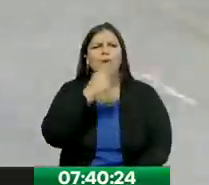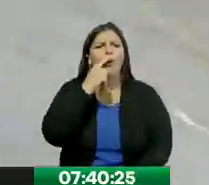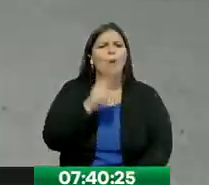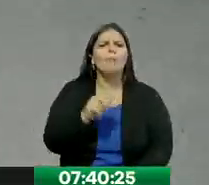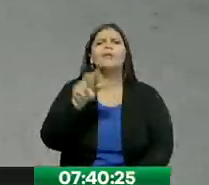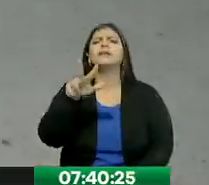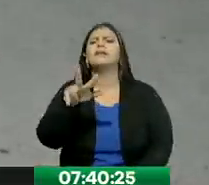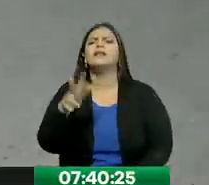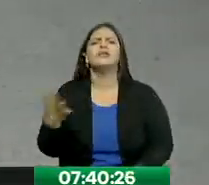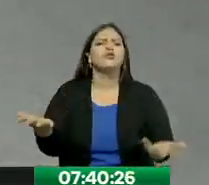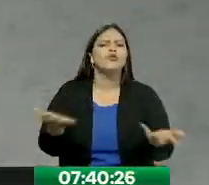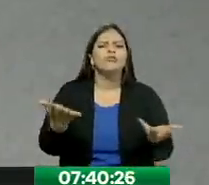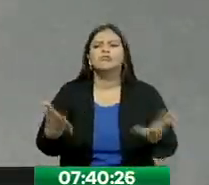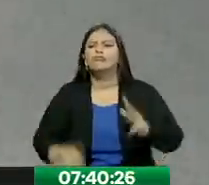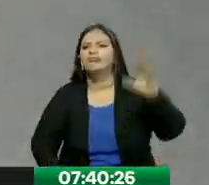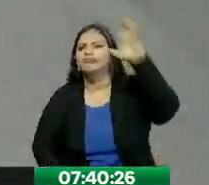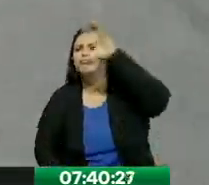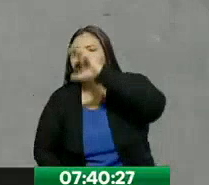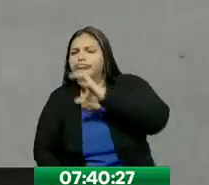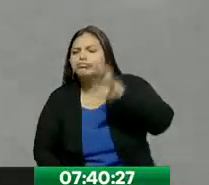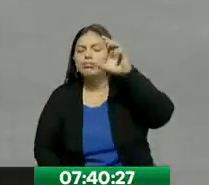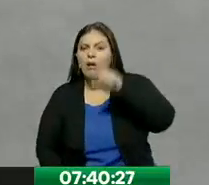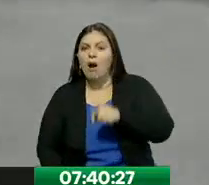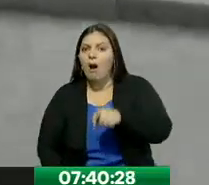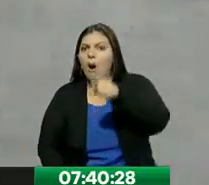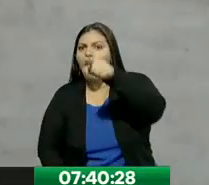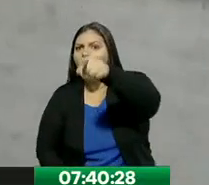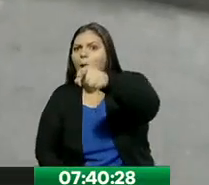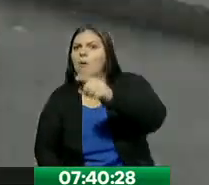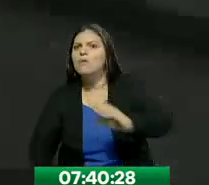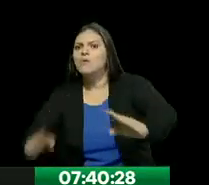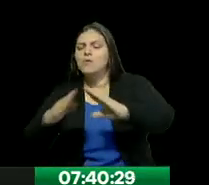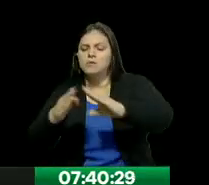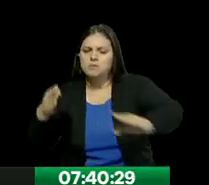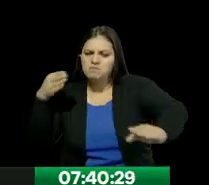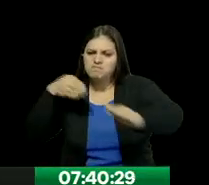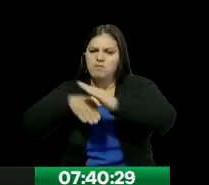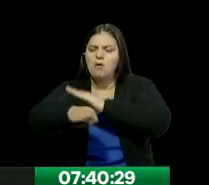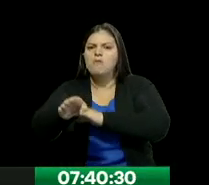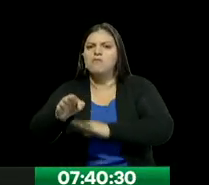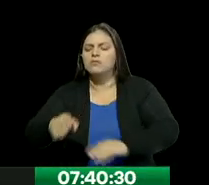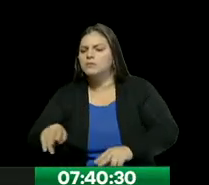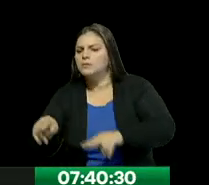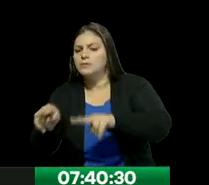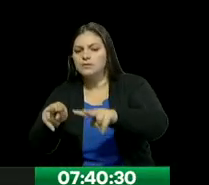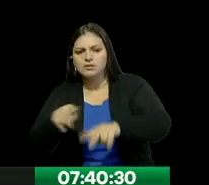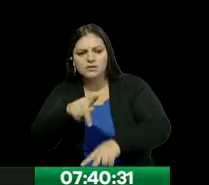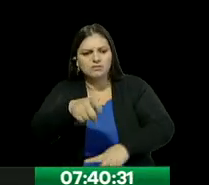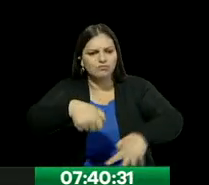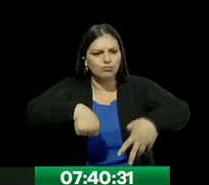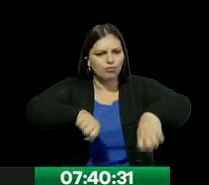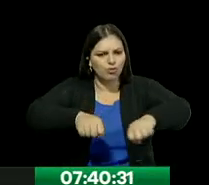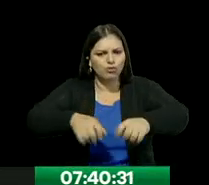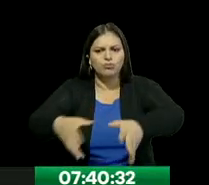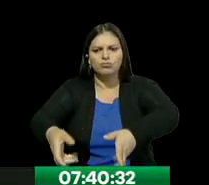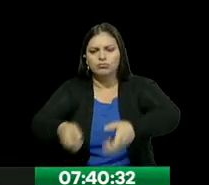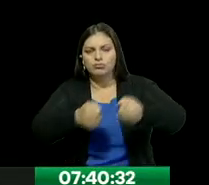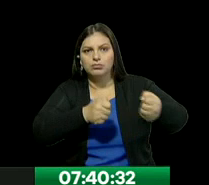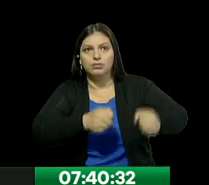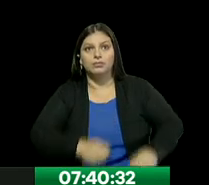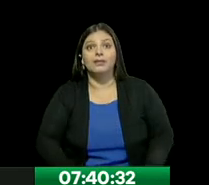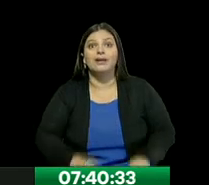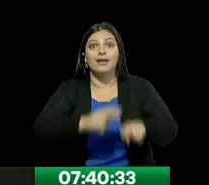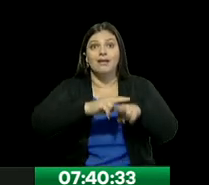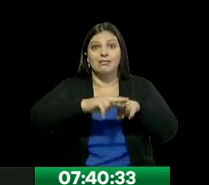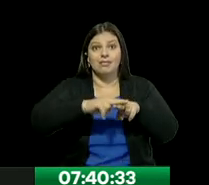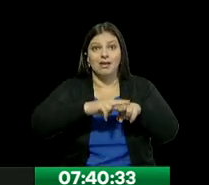los asaltantes. Después, en un taxi hallaron las evidencias. Su conductor no pudo justificar el origen de